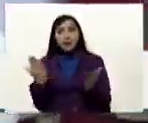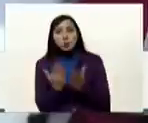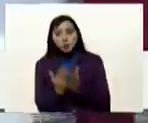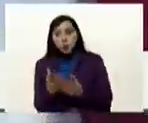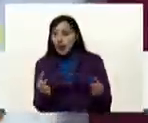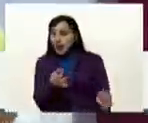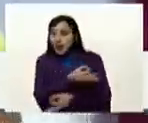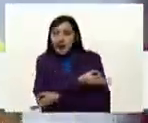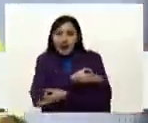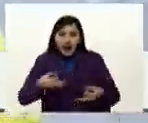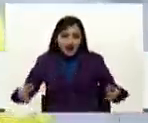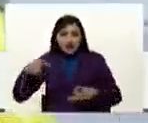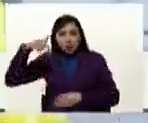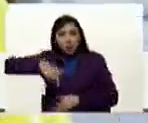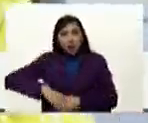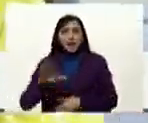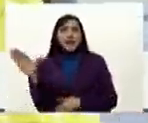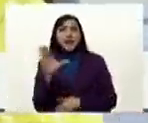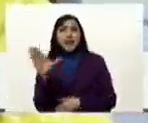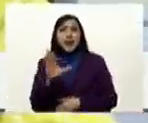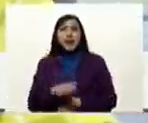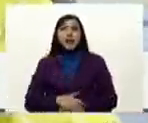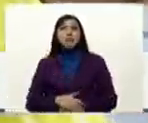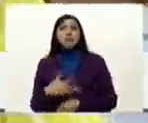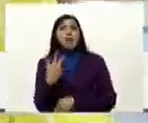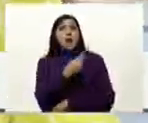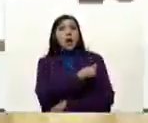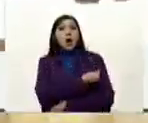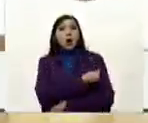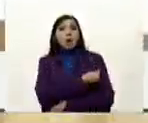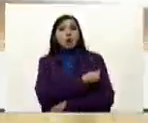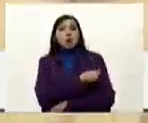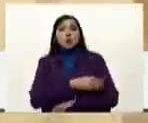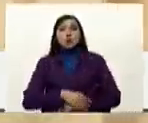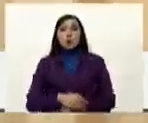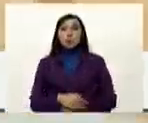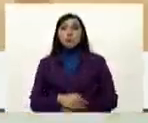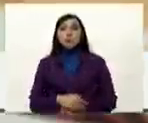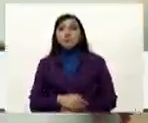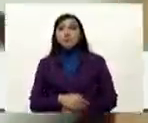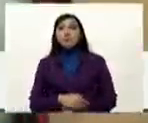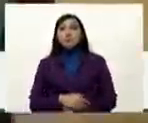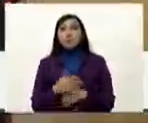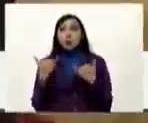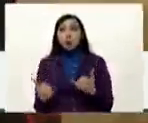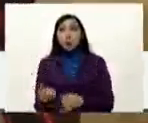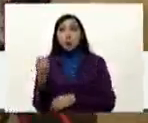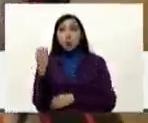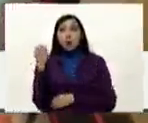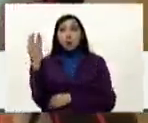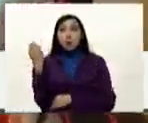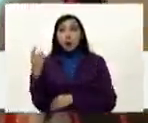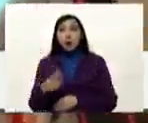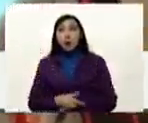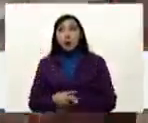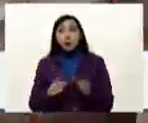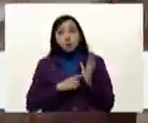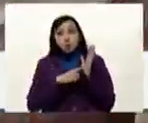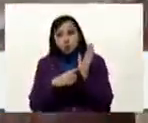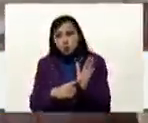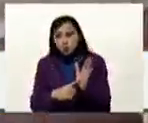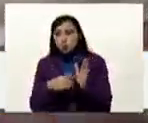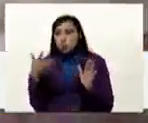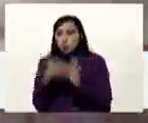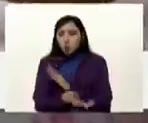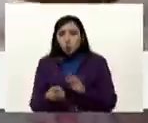éxito en Caracas, precisamente la vacunación, pero voy a dejar que sea Marín, que tiene aquí los aspectos